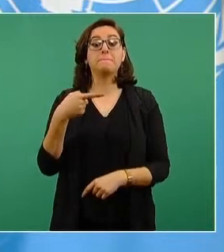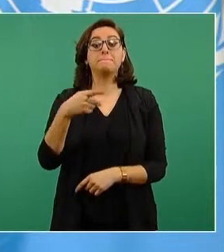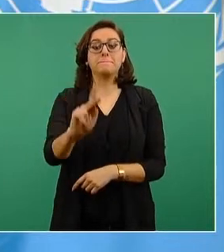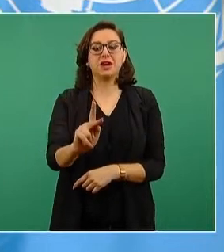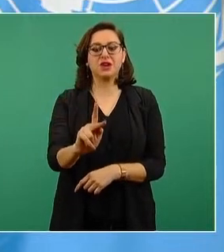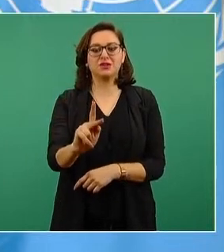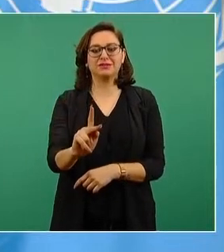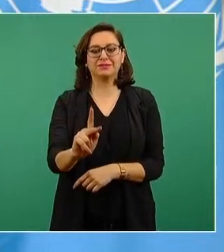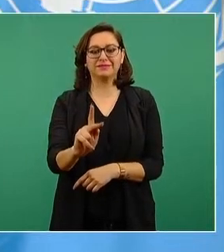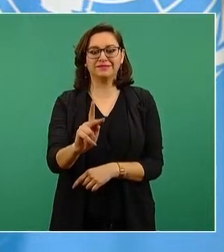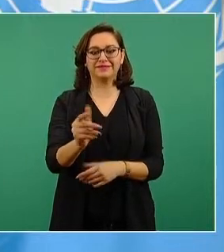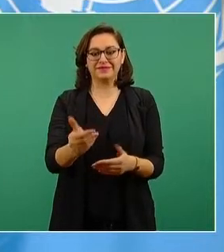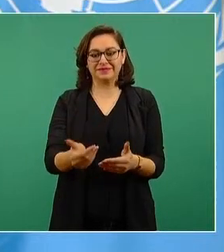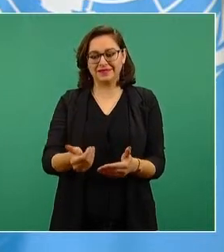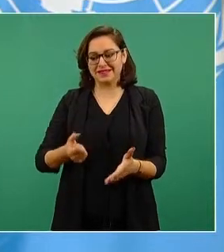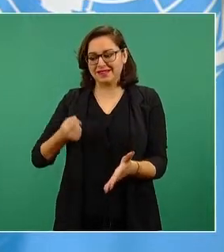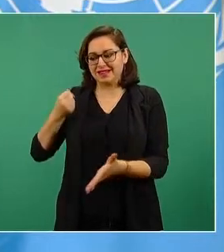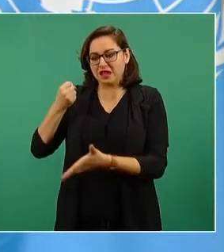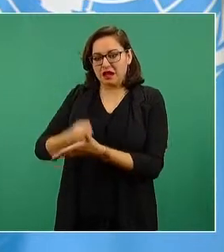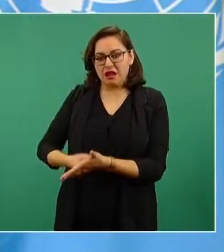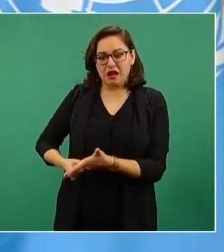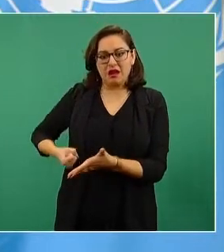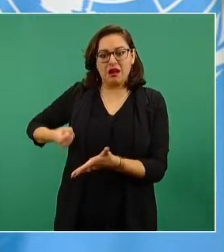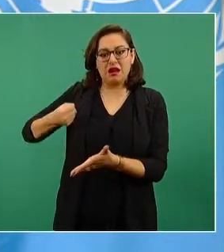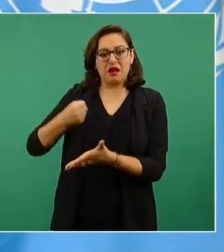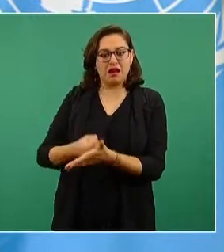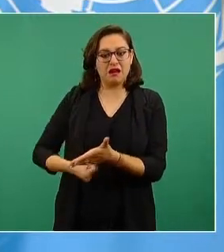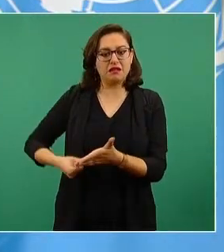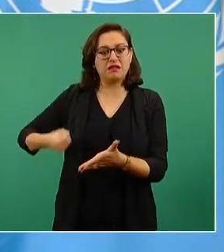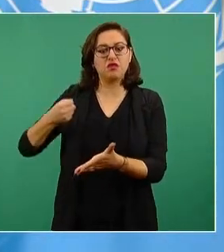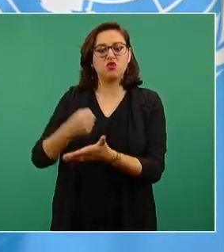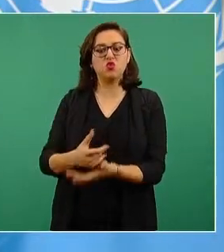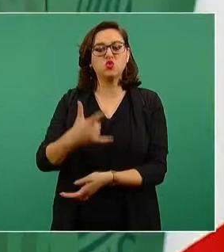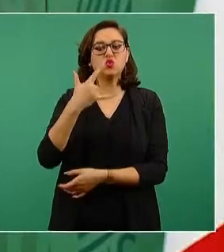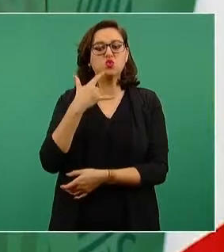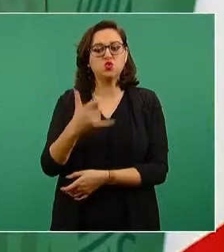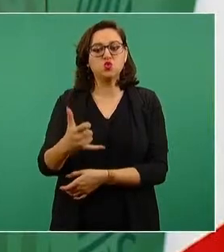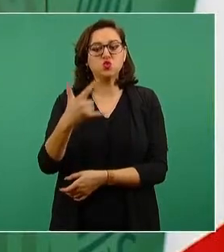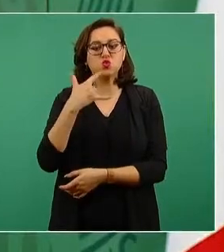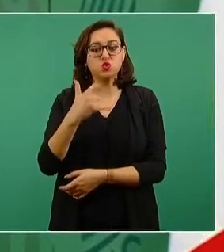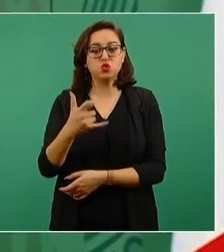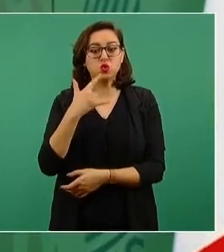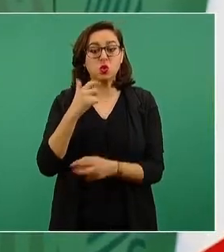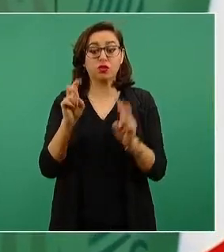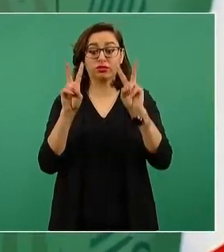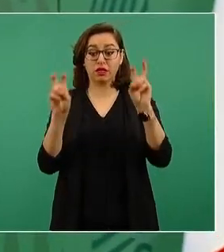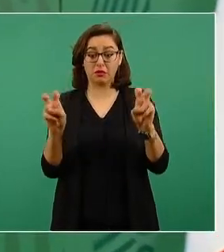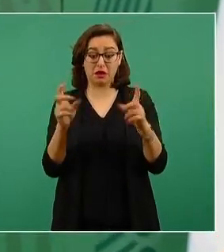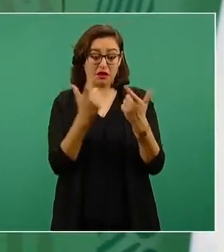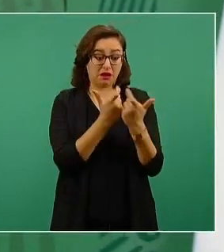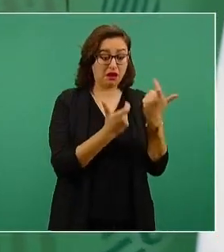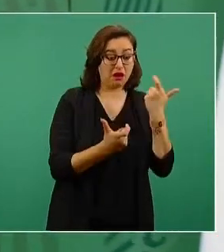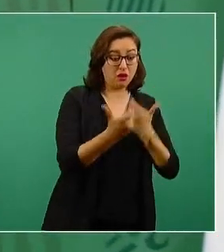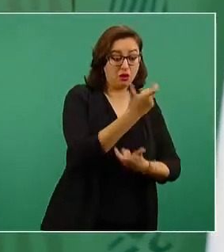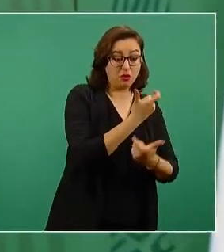la lucha por la igualdad en lo económico, en lo social,